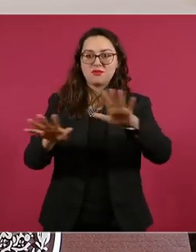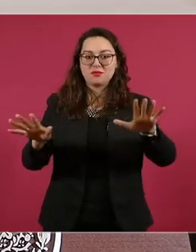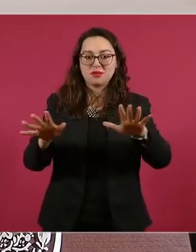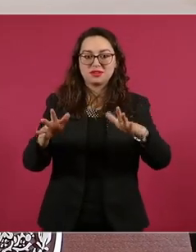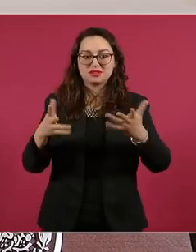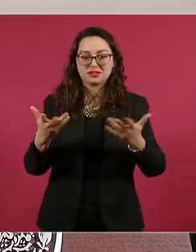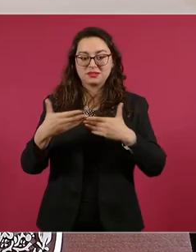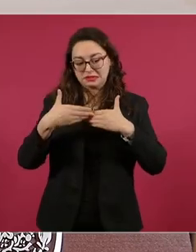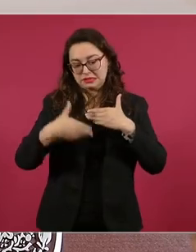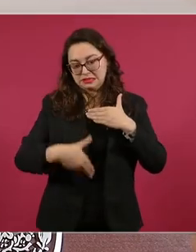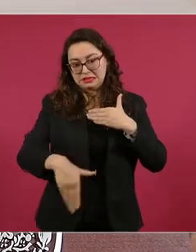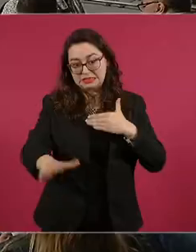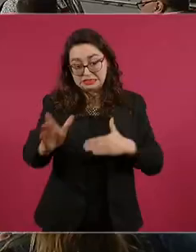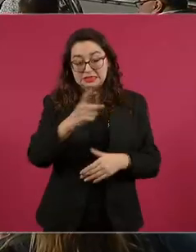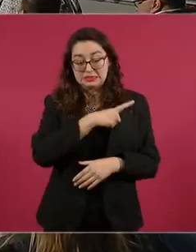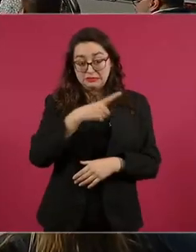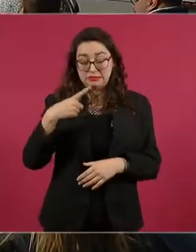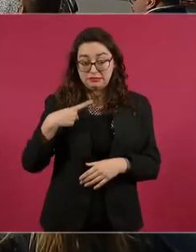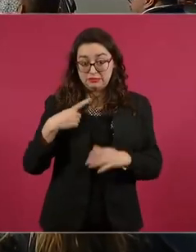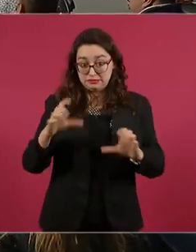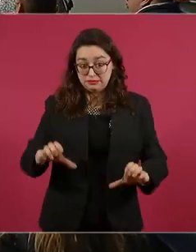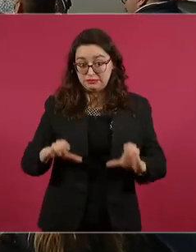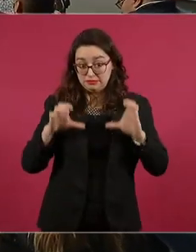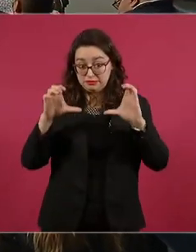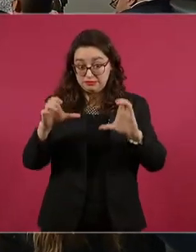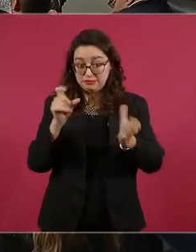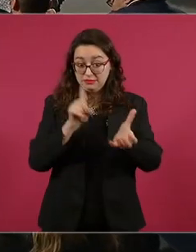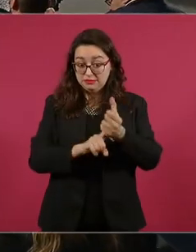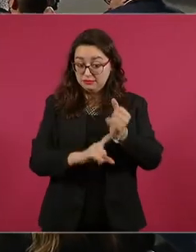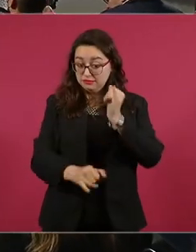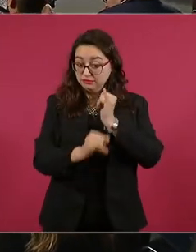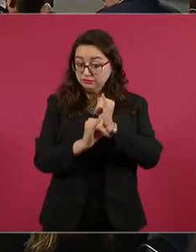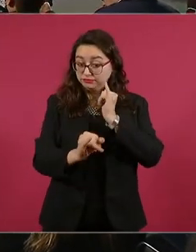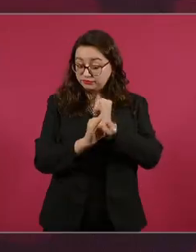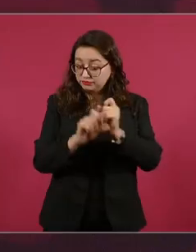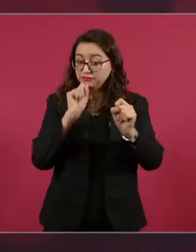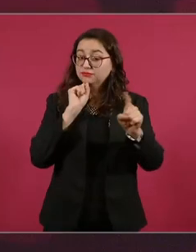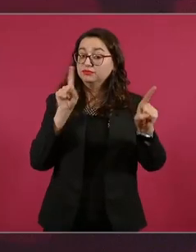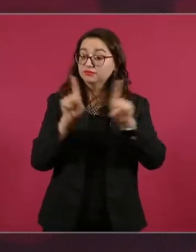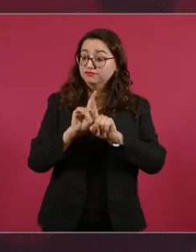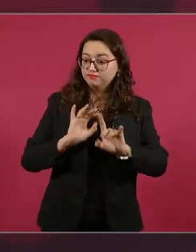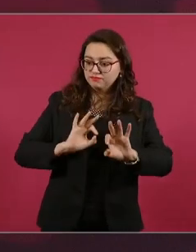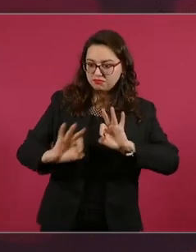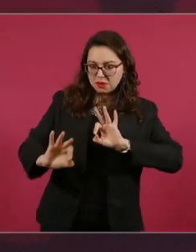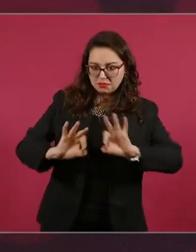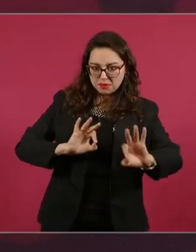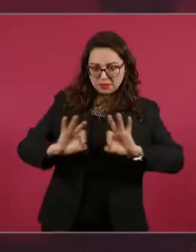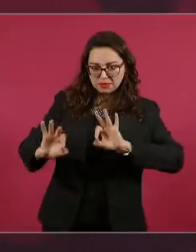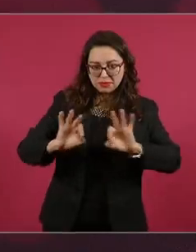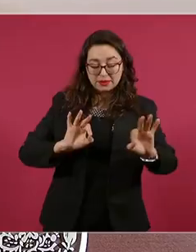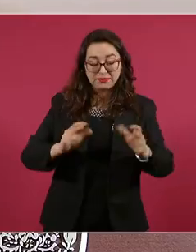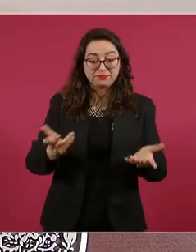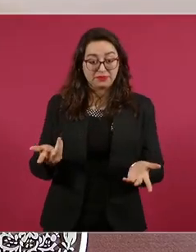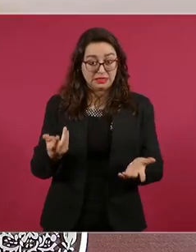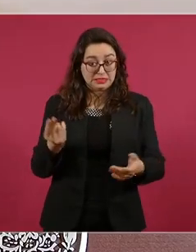hacia adelante, sobre todo las nuevas generaciones. Entonces, se ayuda mucho, es como